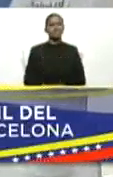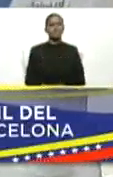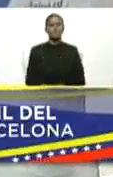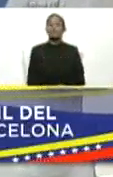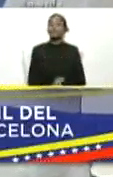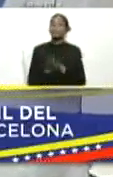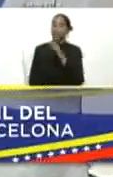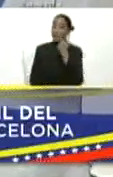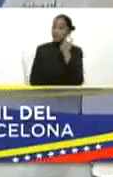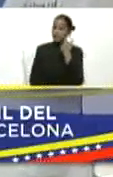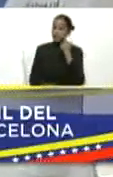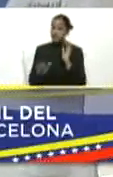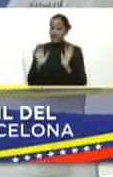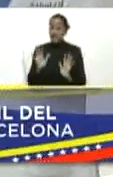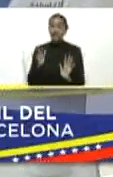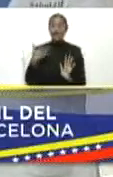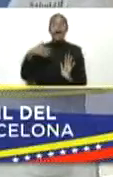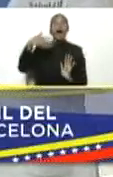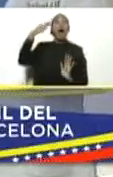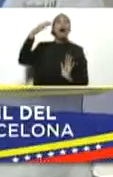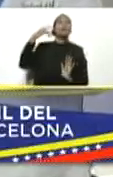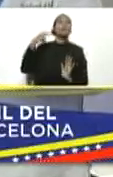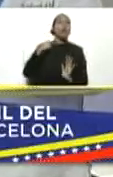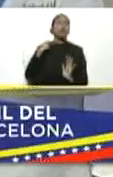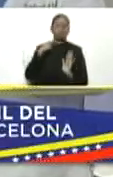en los escritos antiguos de la Biblia,